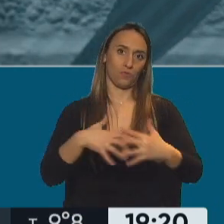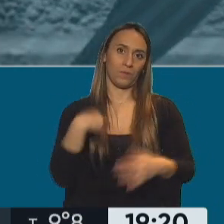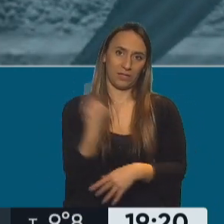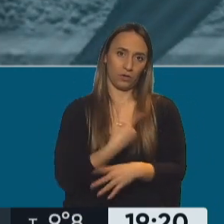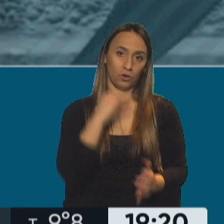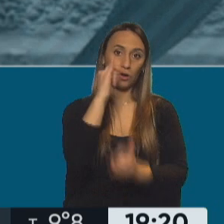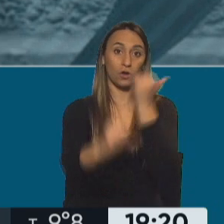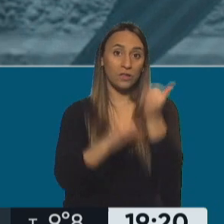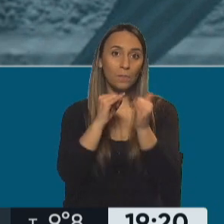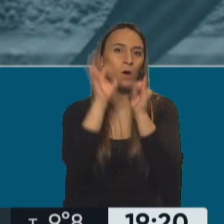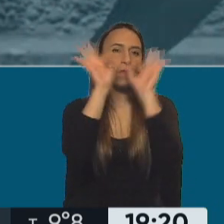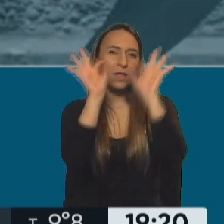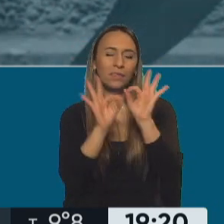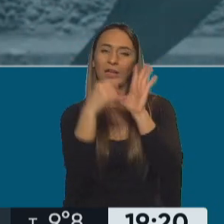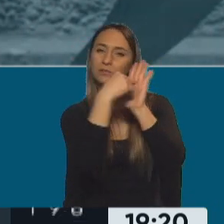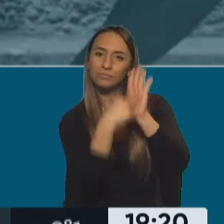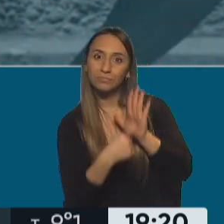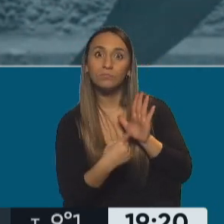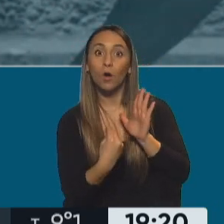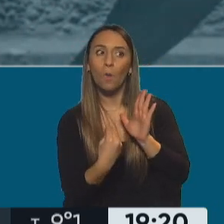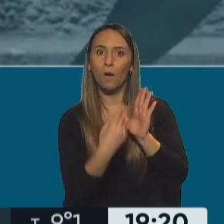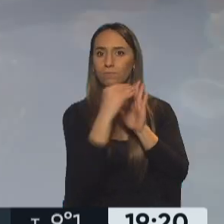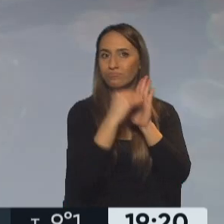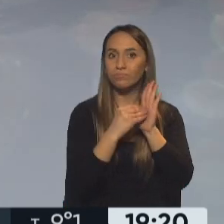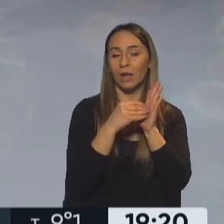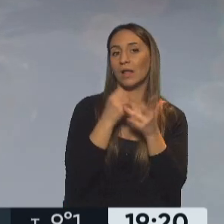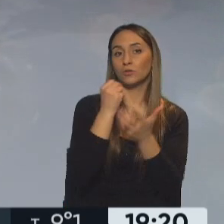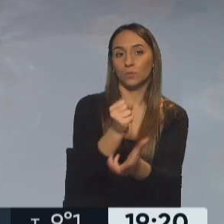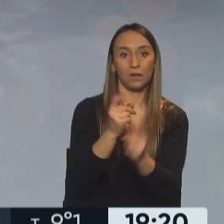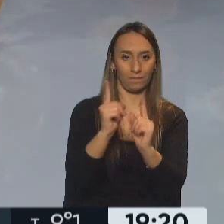cómo hay que hacer para no perder el subsidio del Estado en la tarifa de la luz. Muy bien, Nazarena, muchas gracias.